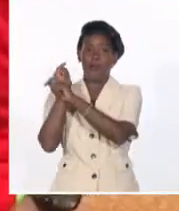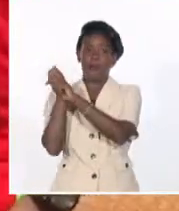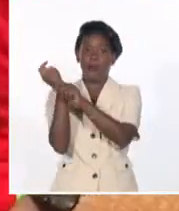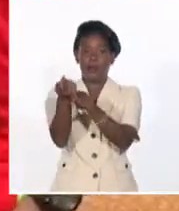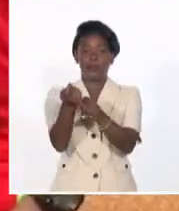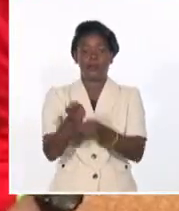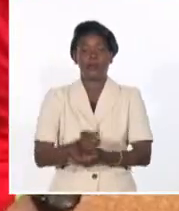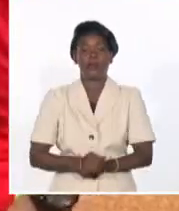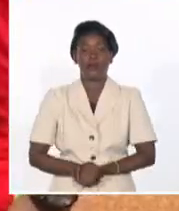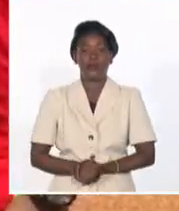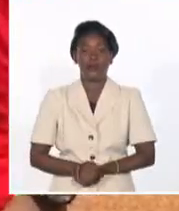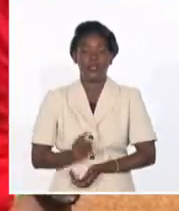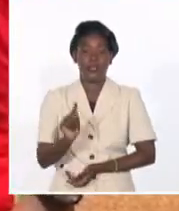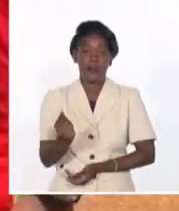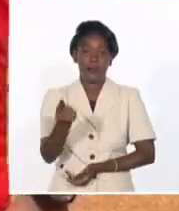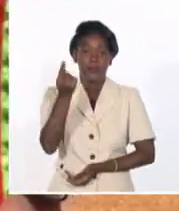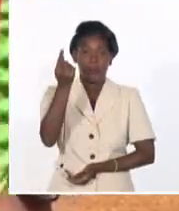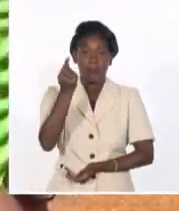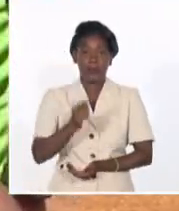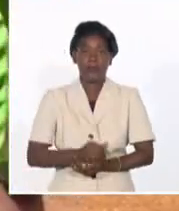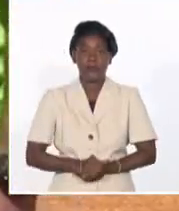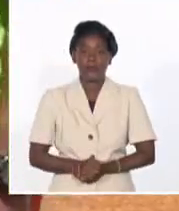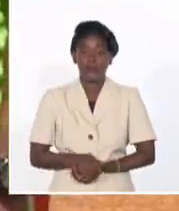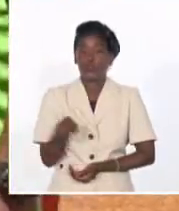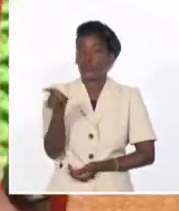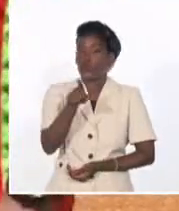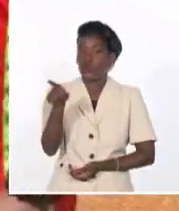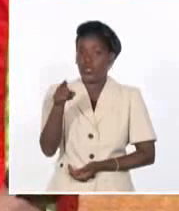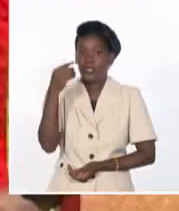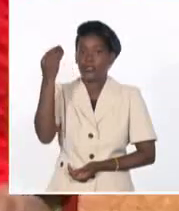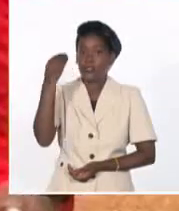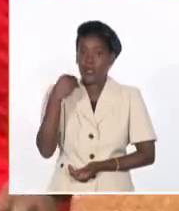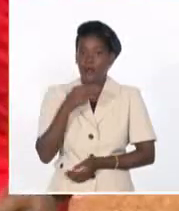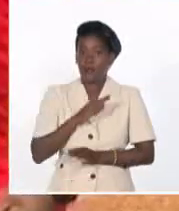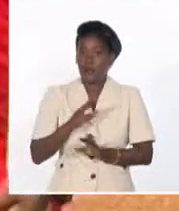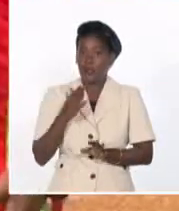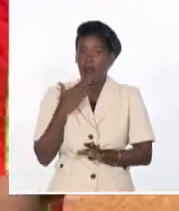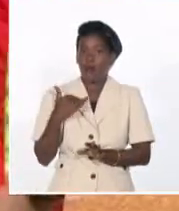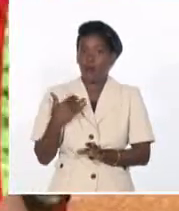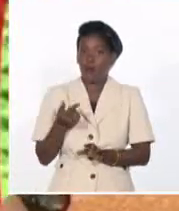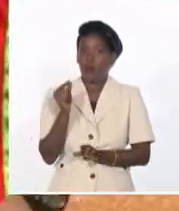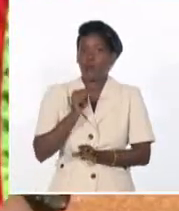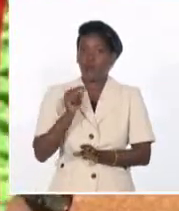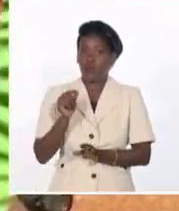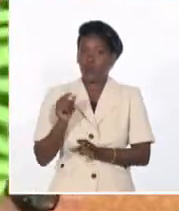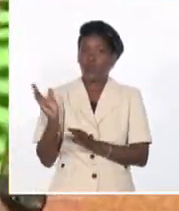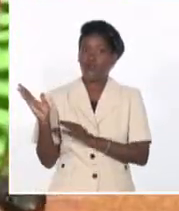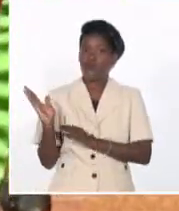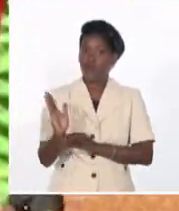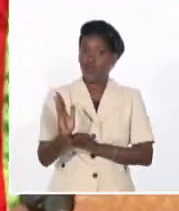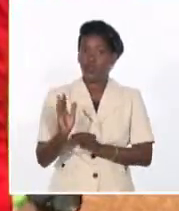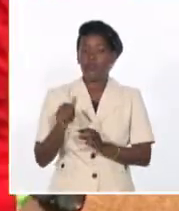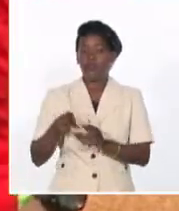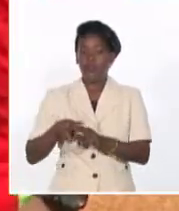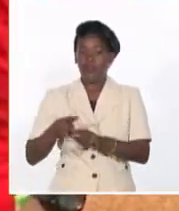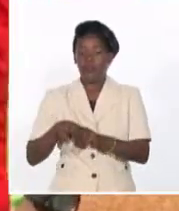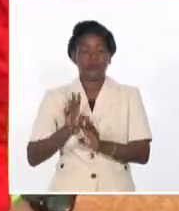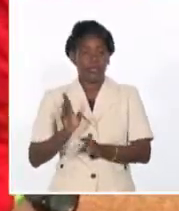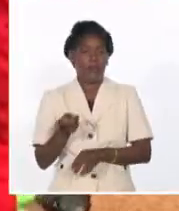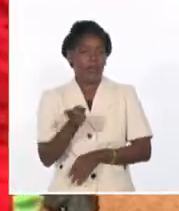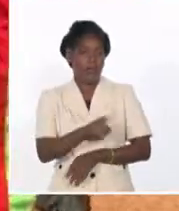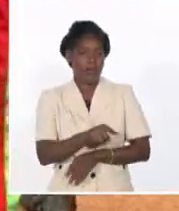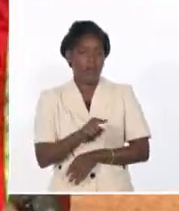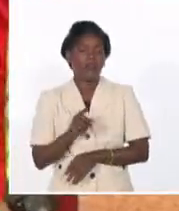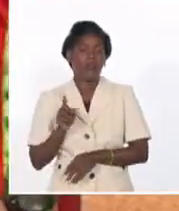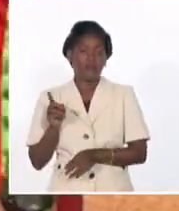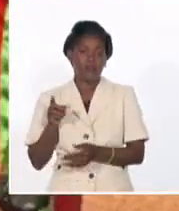juego de la final de la serie. ¿Ya también ustedes han previsto la llegada de peñistas de la capital? Sí, bueno, ya están aquí. Desde ayer ya llegaron,